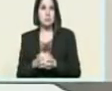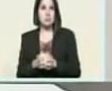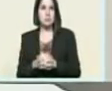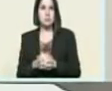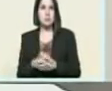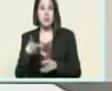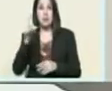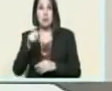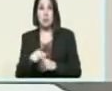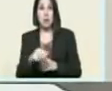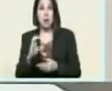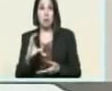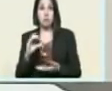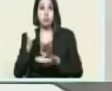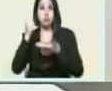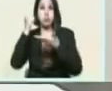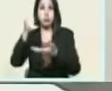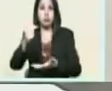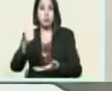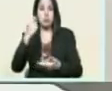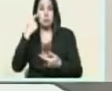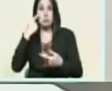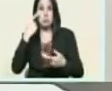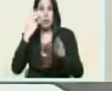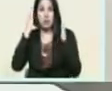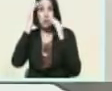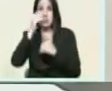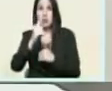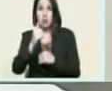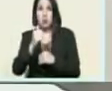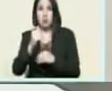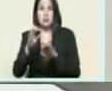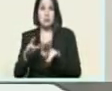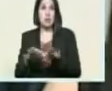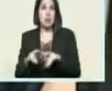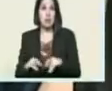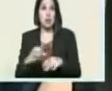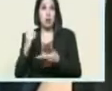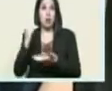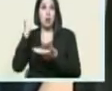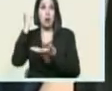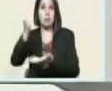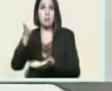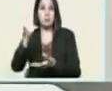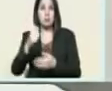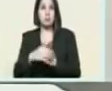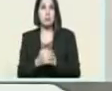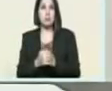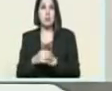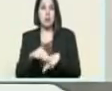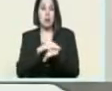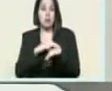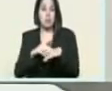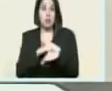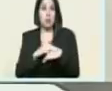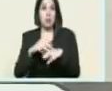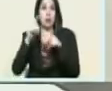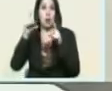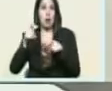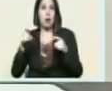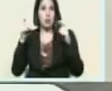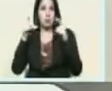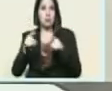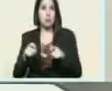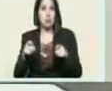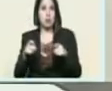Igualmente a los CLAP. Atención, Freddy Bernal, secretario general de los CLAP. Ministro de Agricultura Urbana,